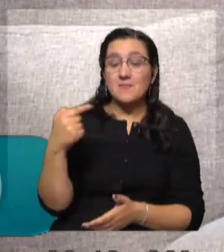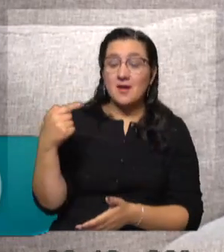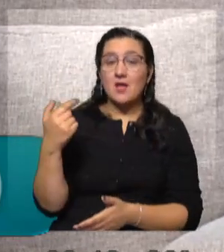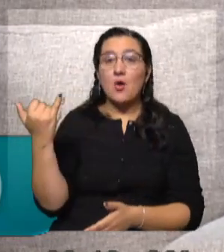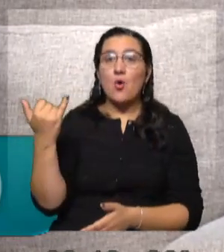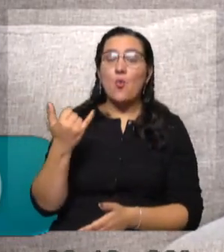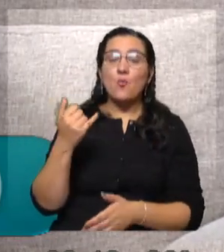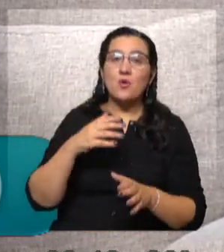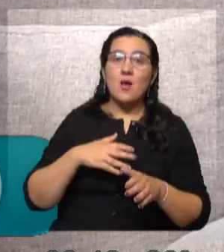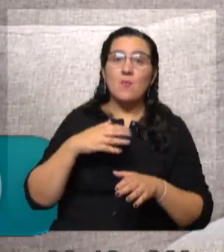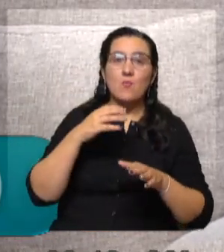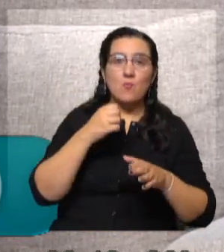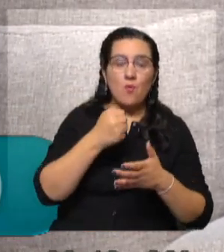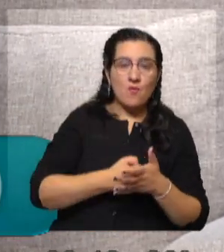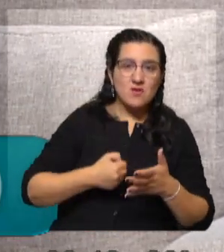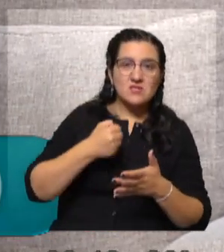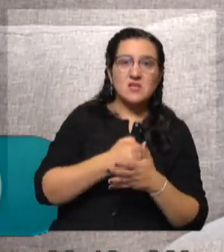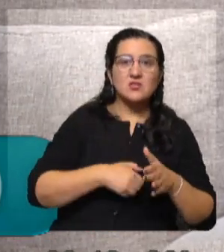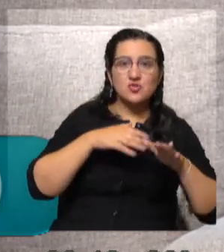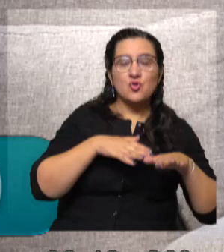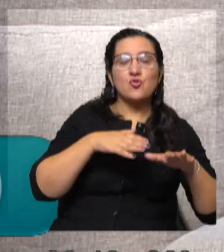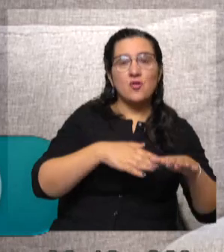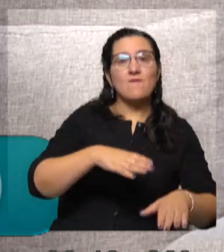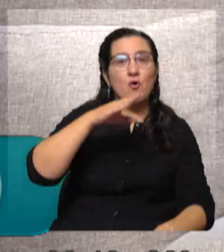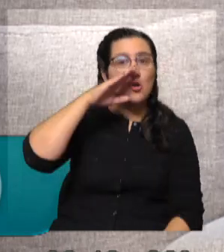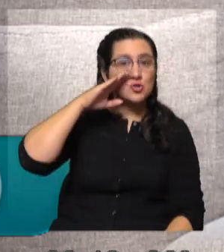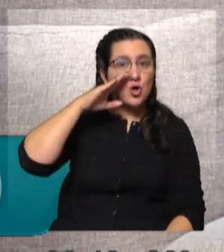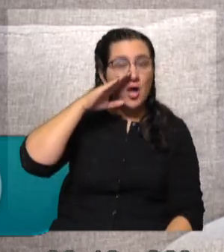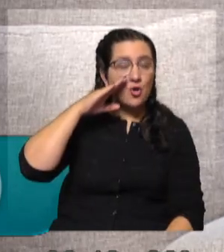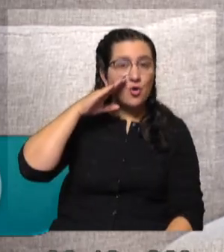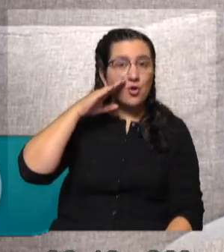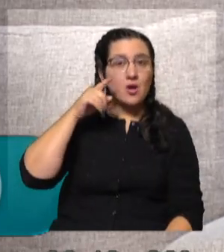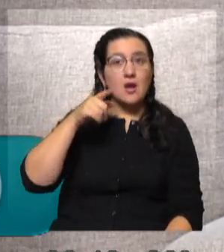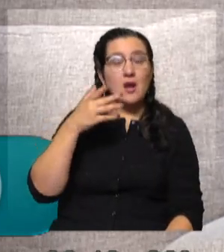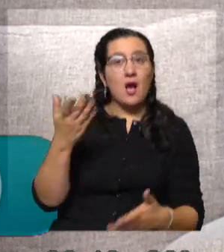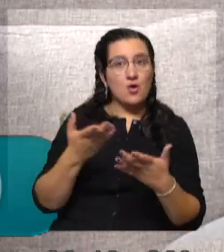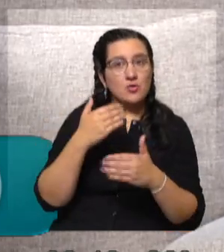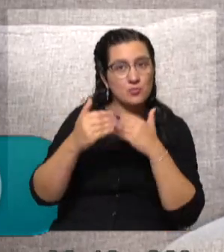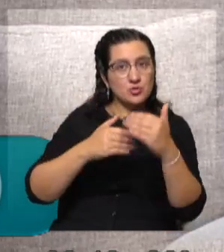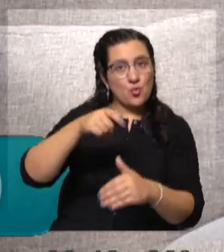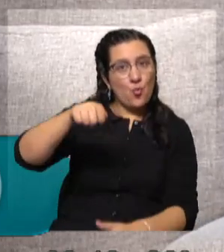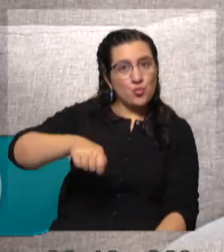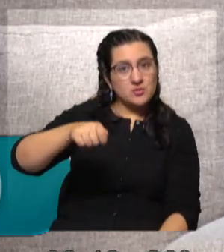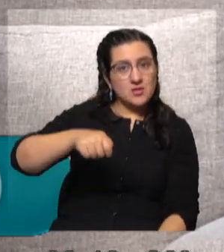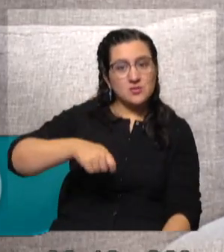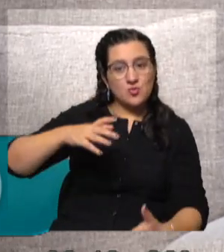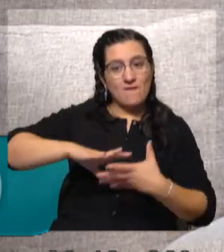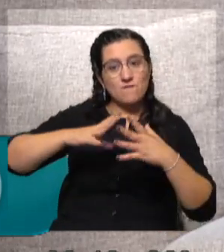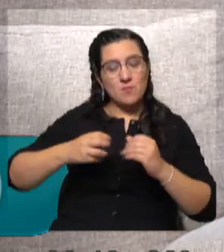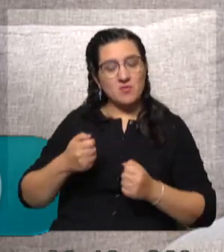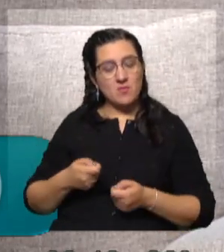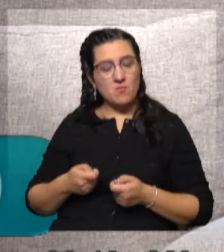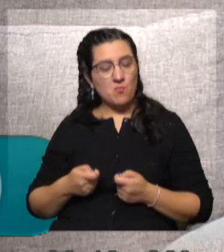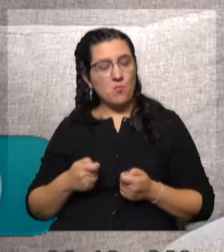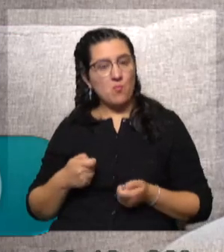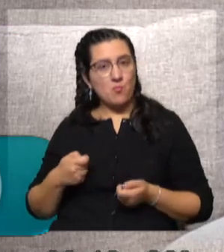movilización de bolsonaro este en Brasil él está pasando por un proceso judicial y es una forma también de imponer